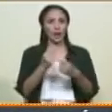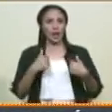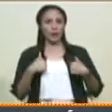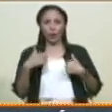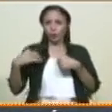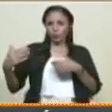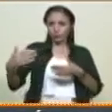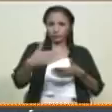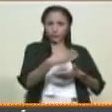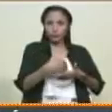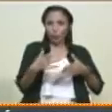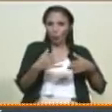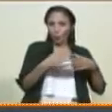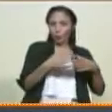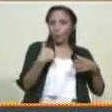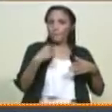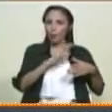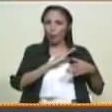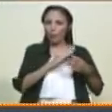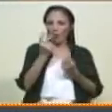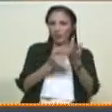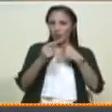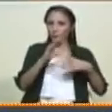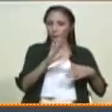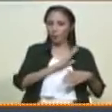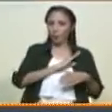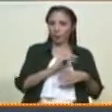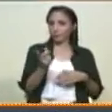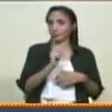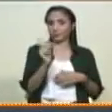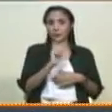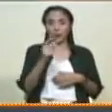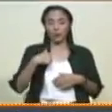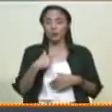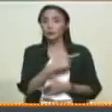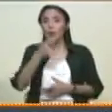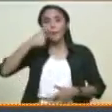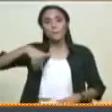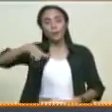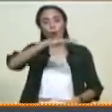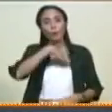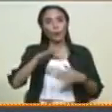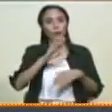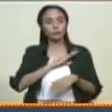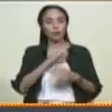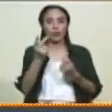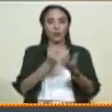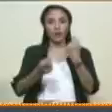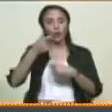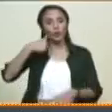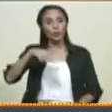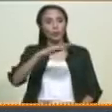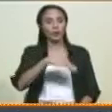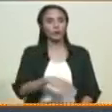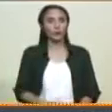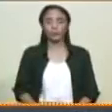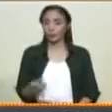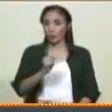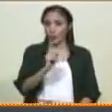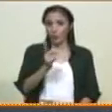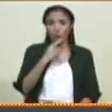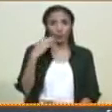partido, para el partido. Eso no es así. Eso no es verdad. No es